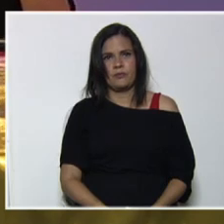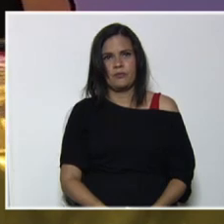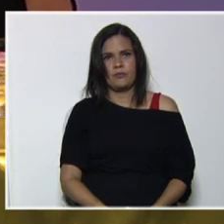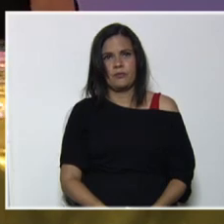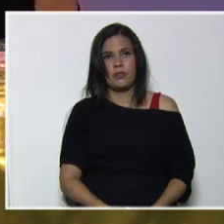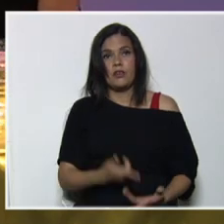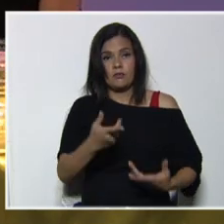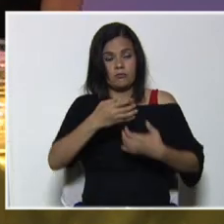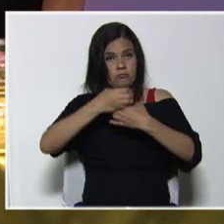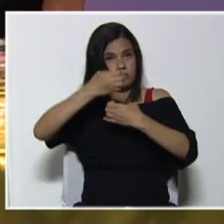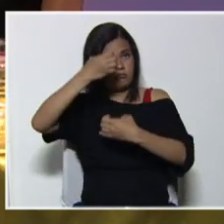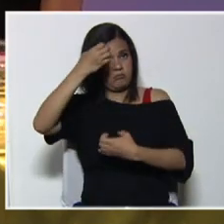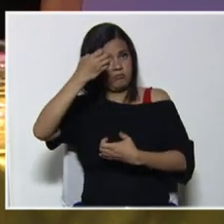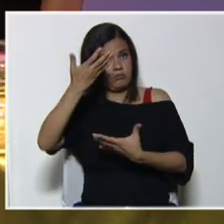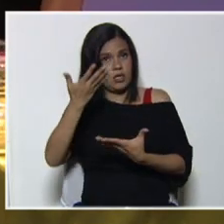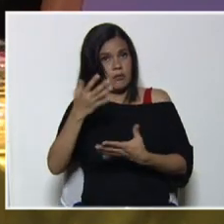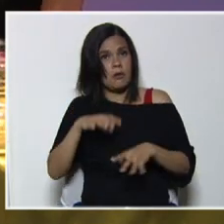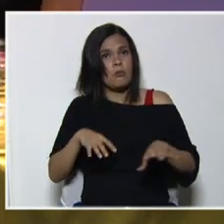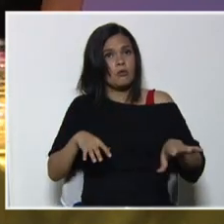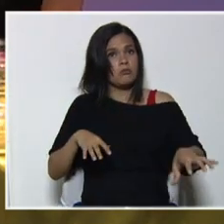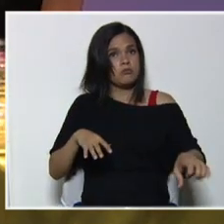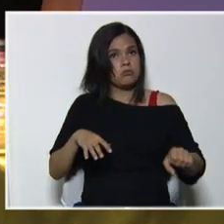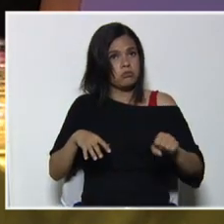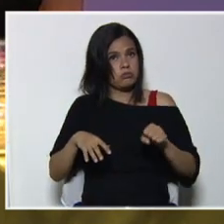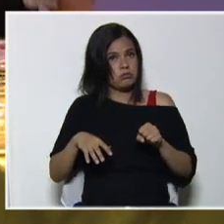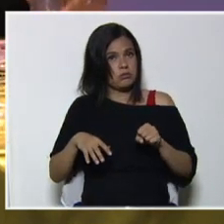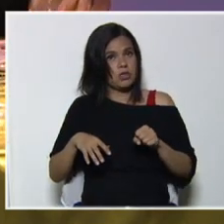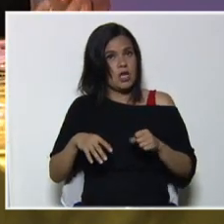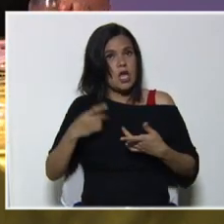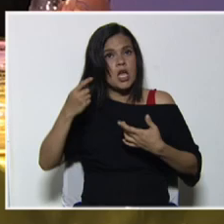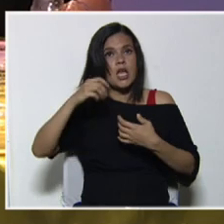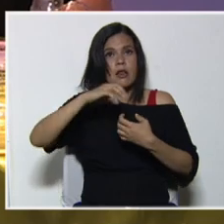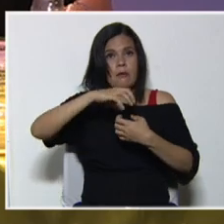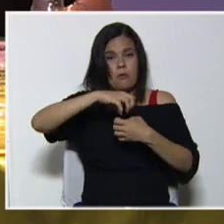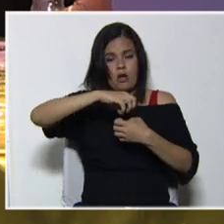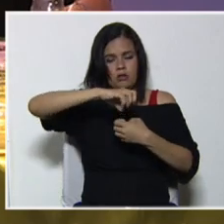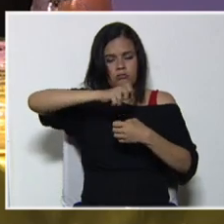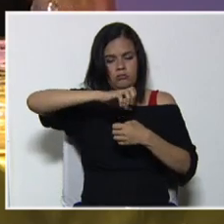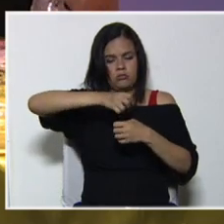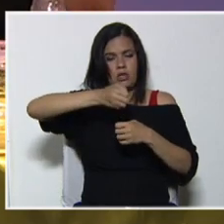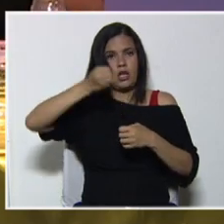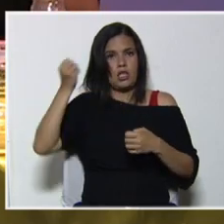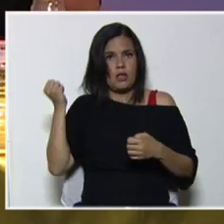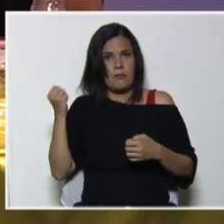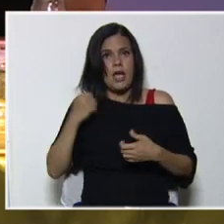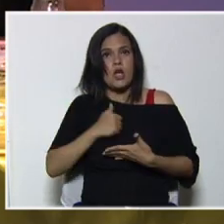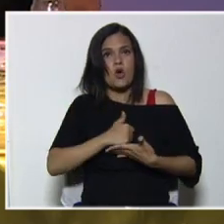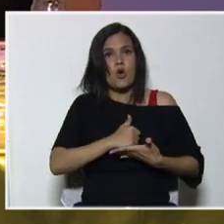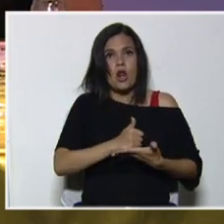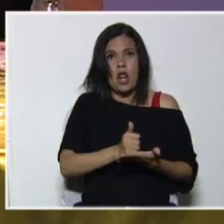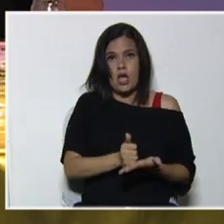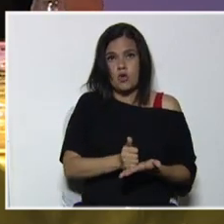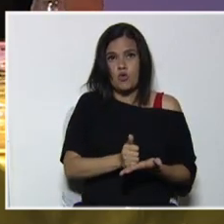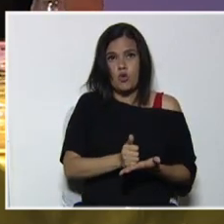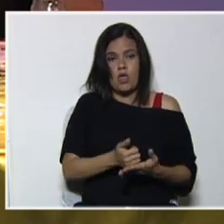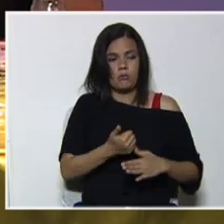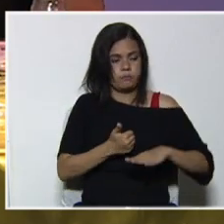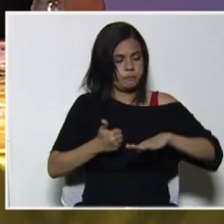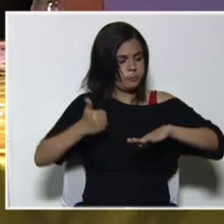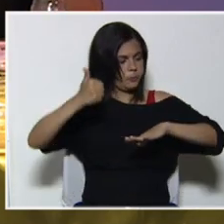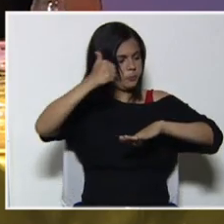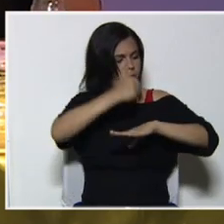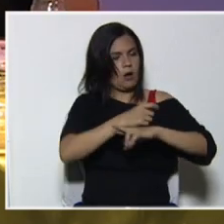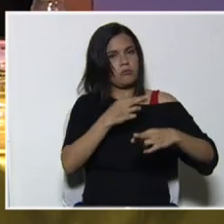Esta botella vamos a agarrar y le vamos a sacar la tapa y con la ayuda de un adulto